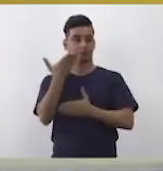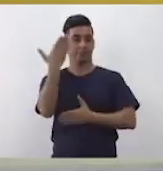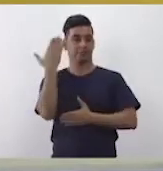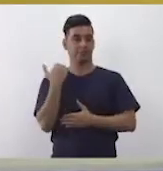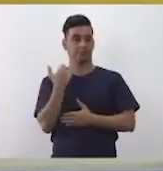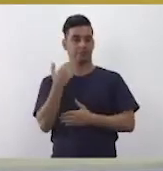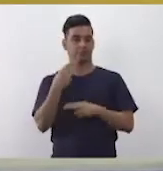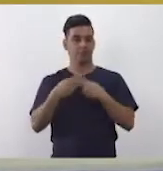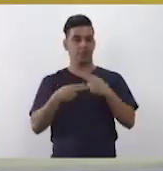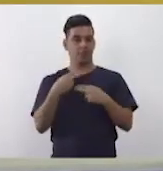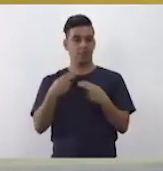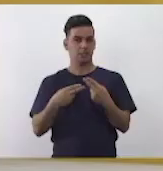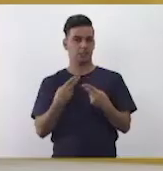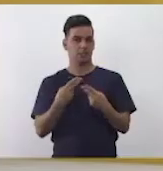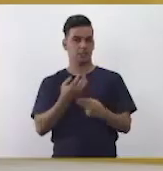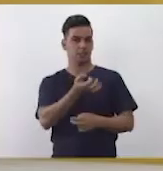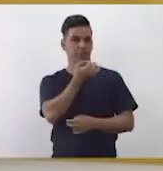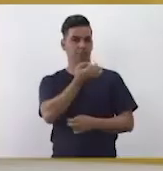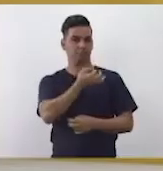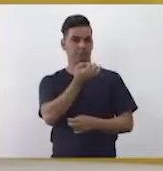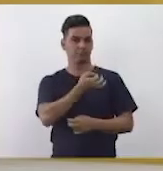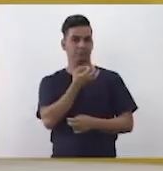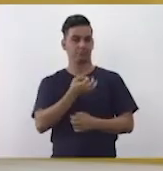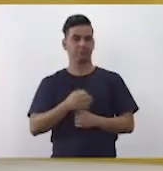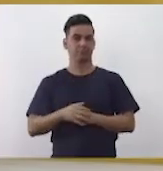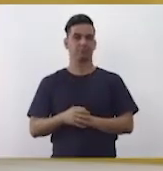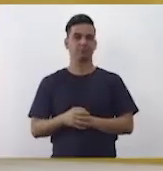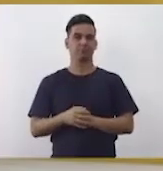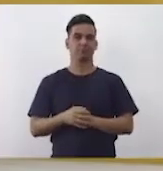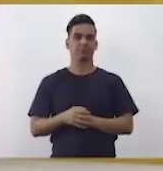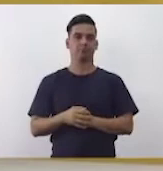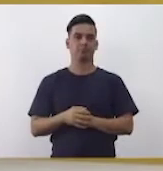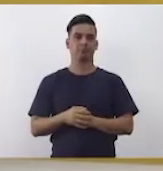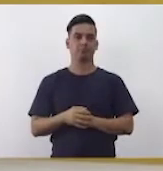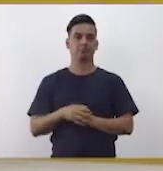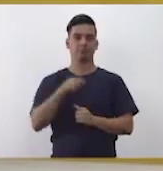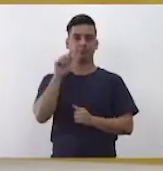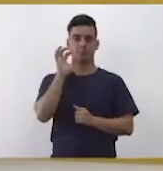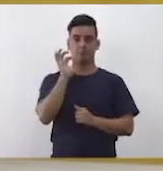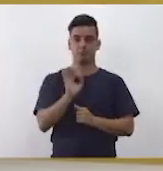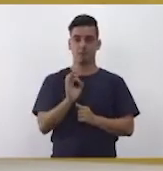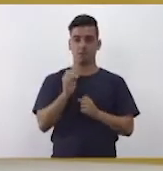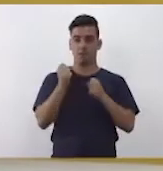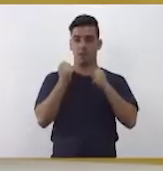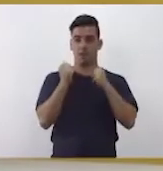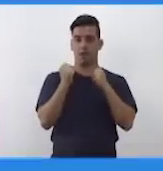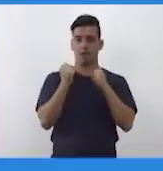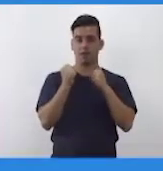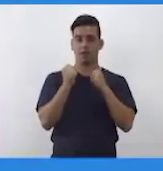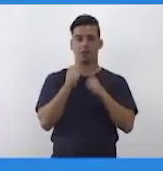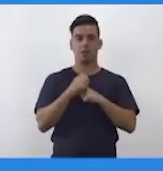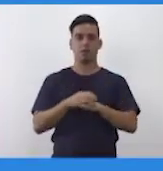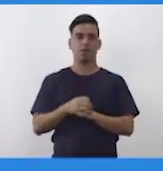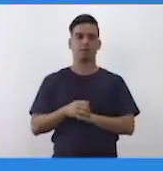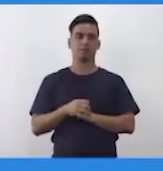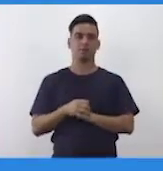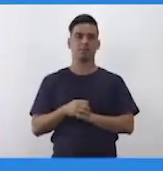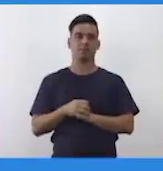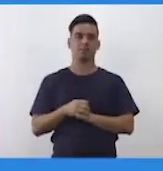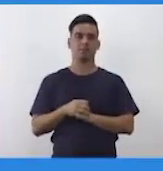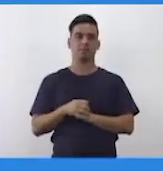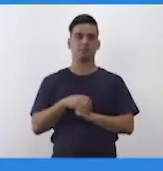estuvimos haciendo referencia a esta energía. Esta energía, como bien aparece